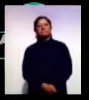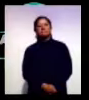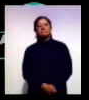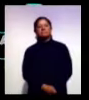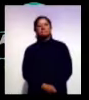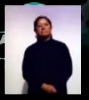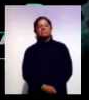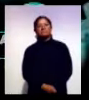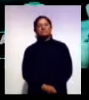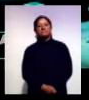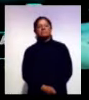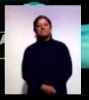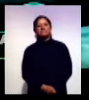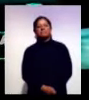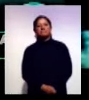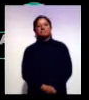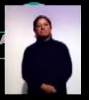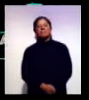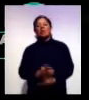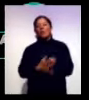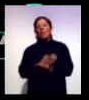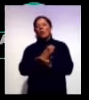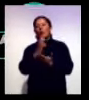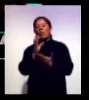Pero este no es un cuento de hadas.